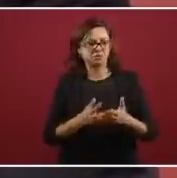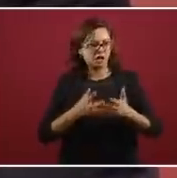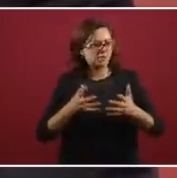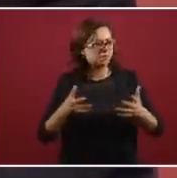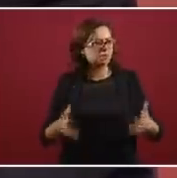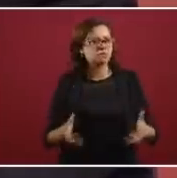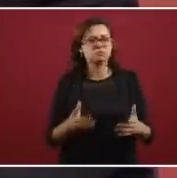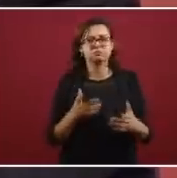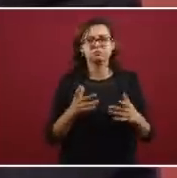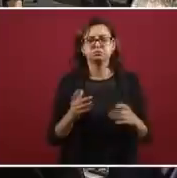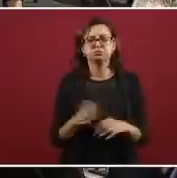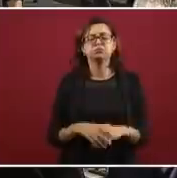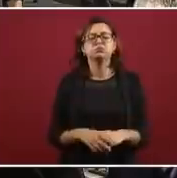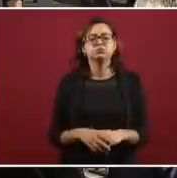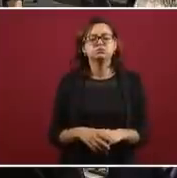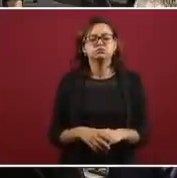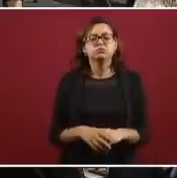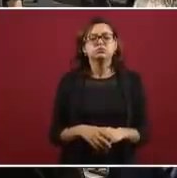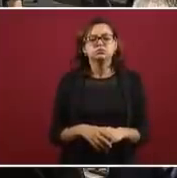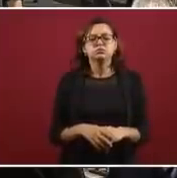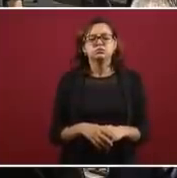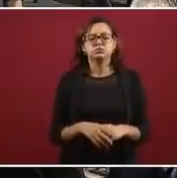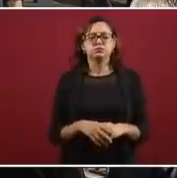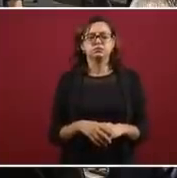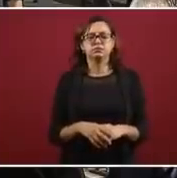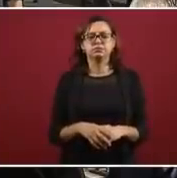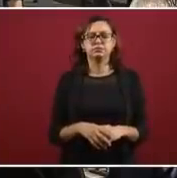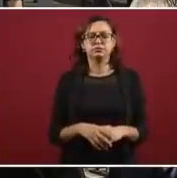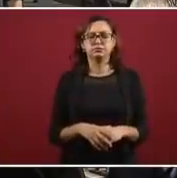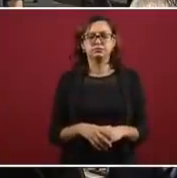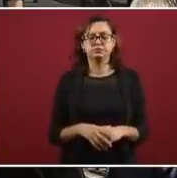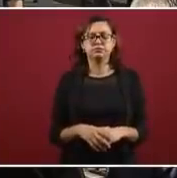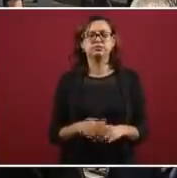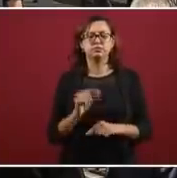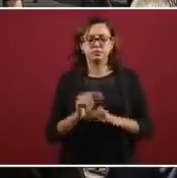y ya va a empezar la recuperación